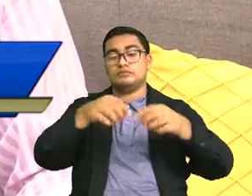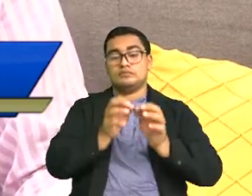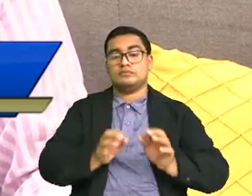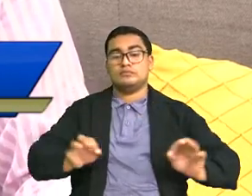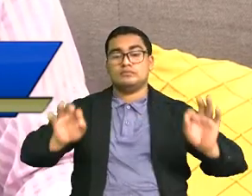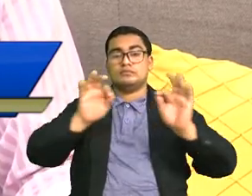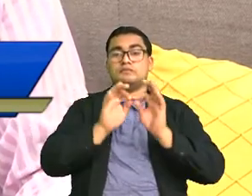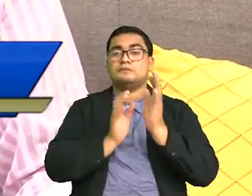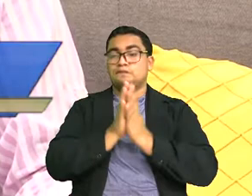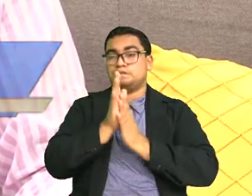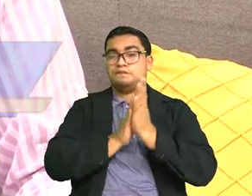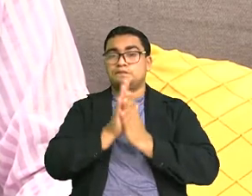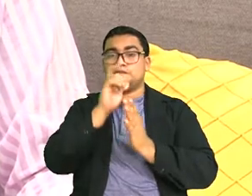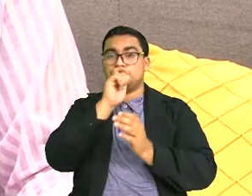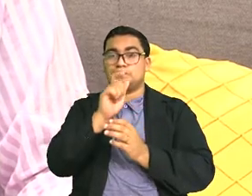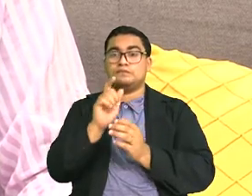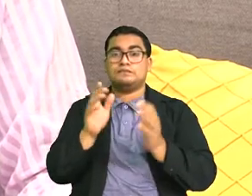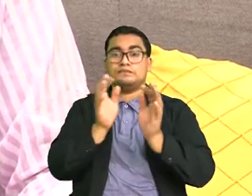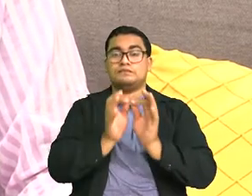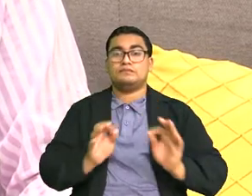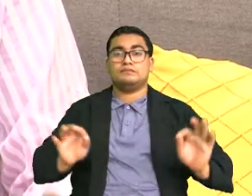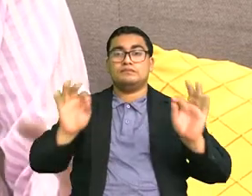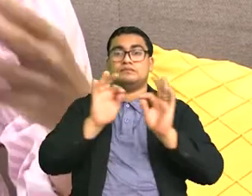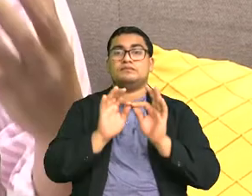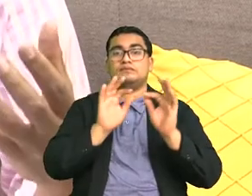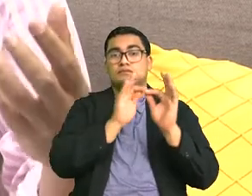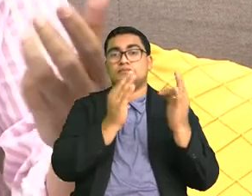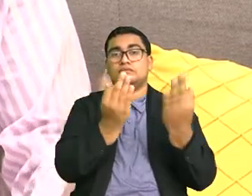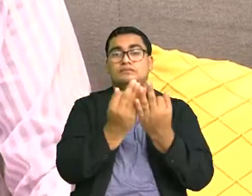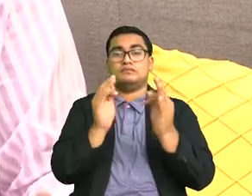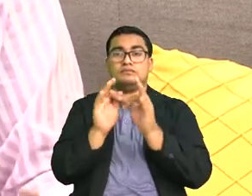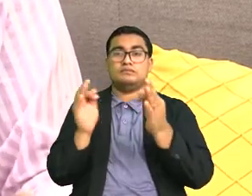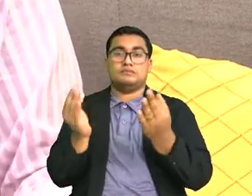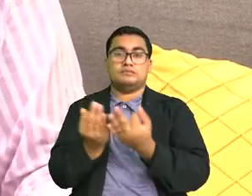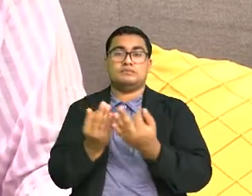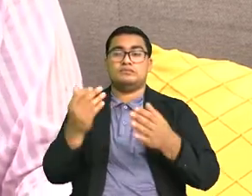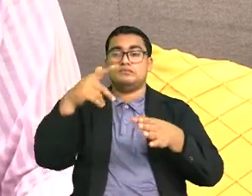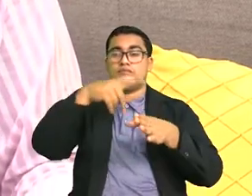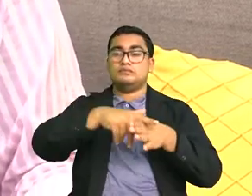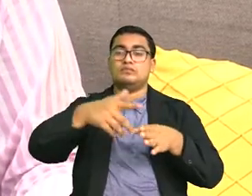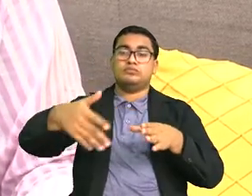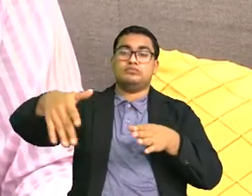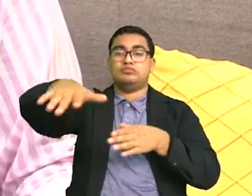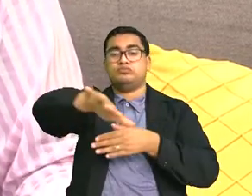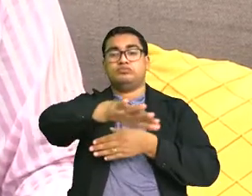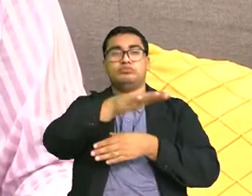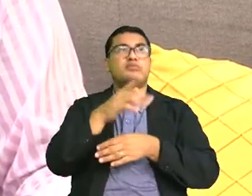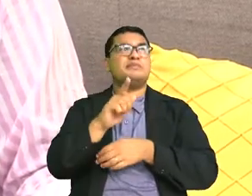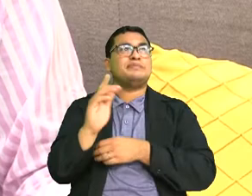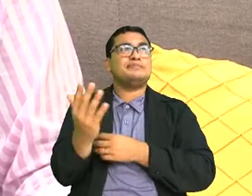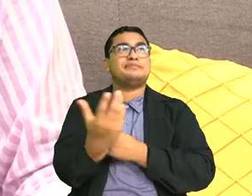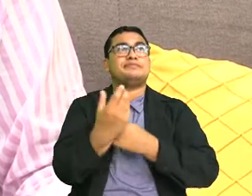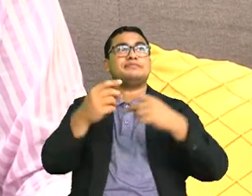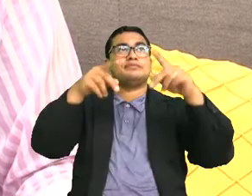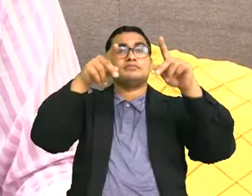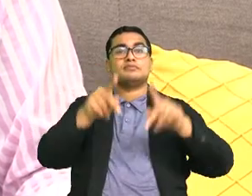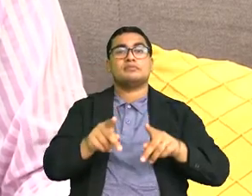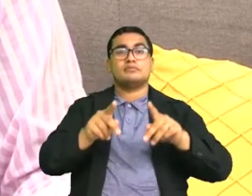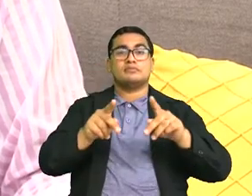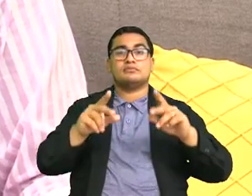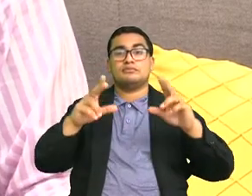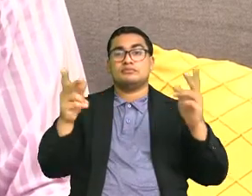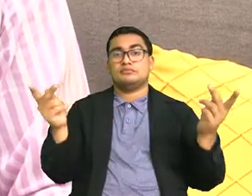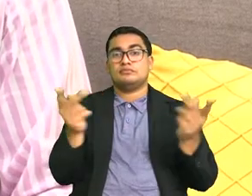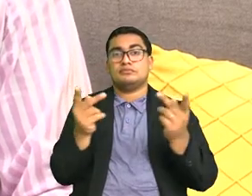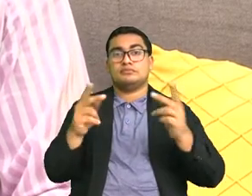pero especialmente para la familia para nuestras familias en el campo y para todos los nicaragüenses porque es decir está asegurar